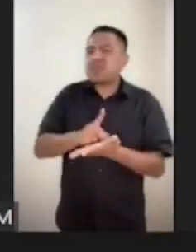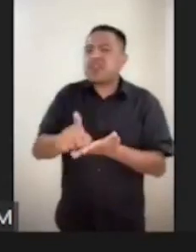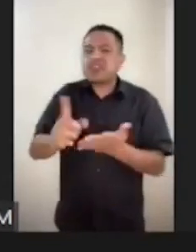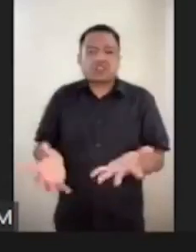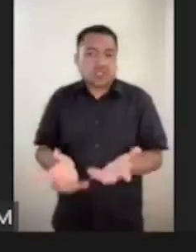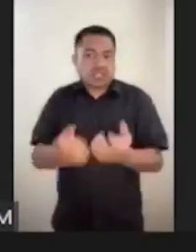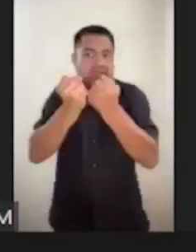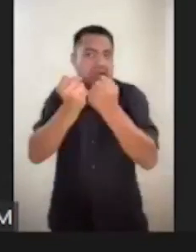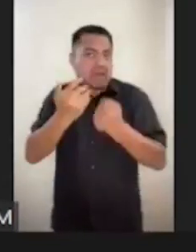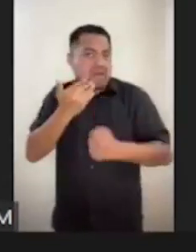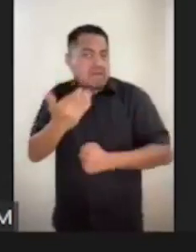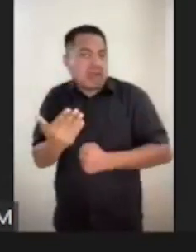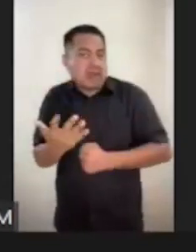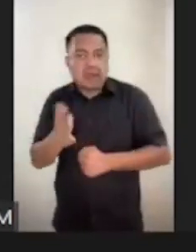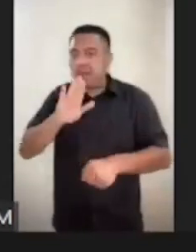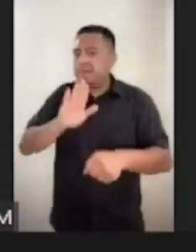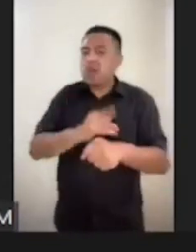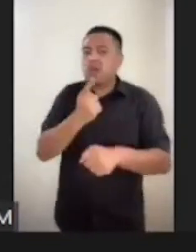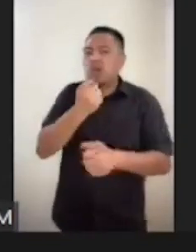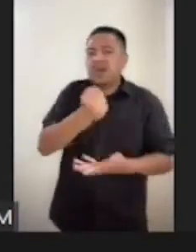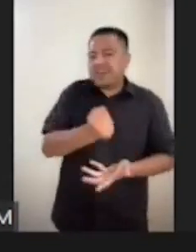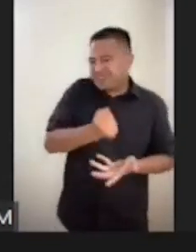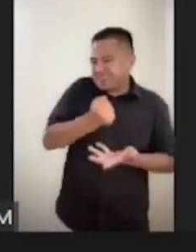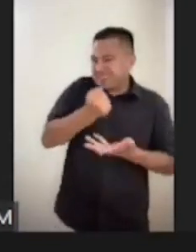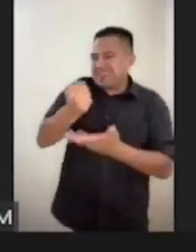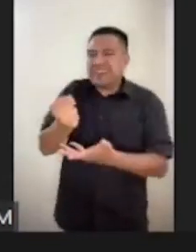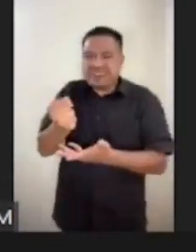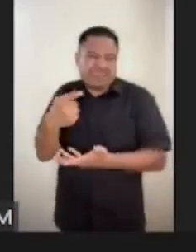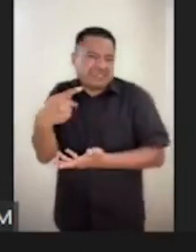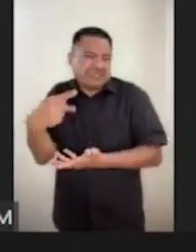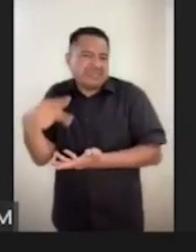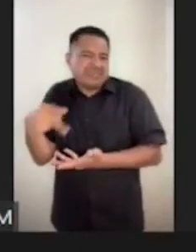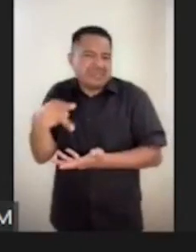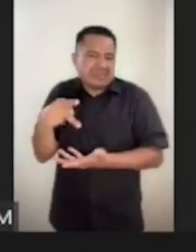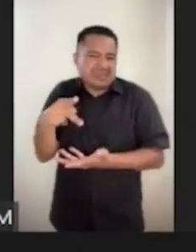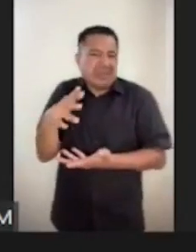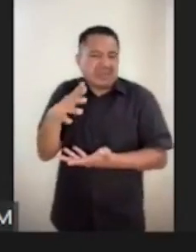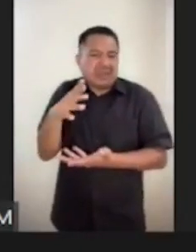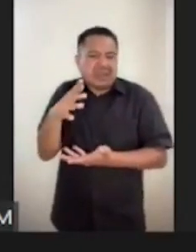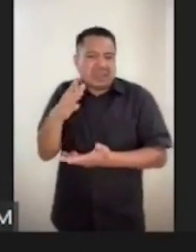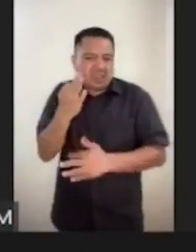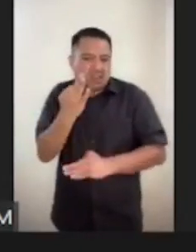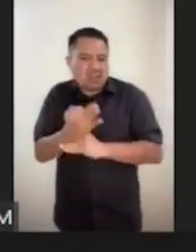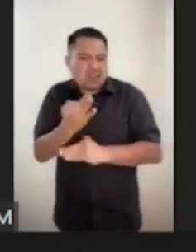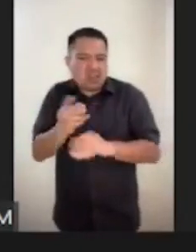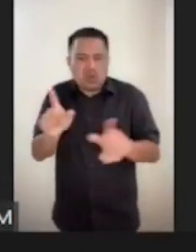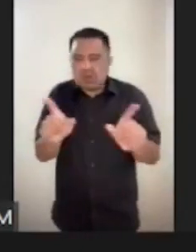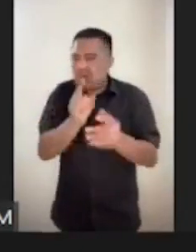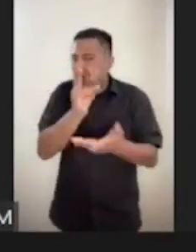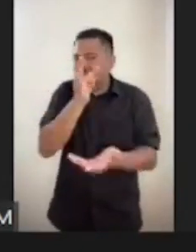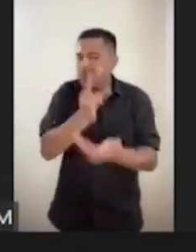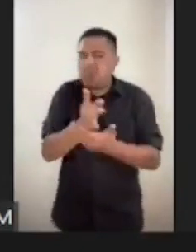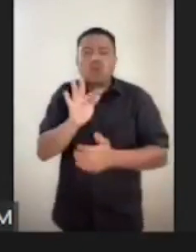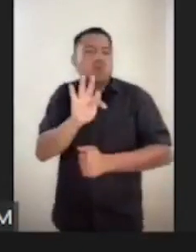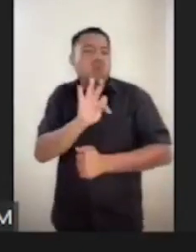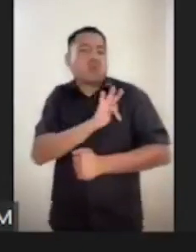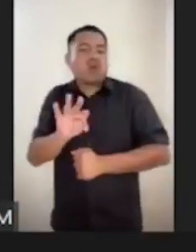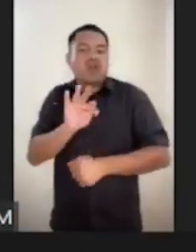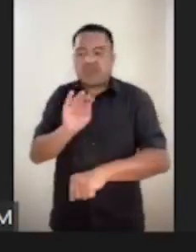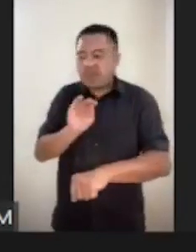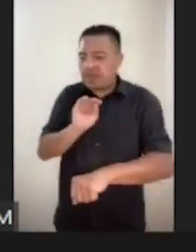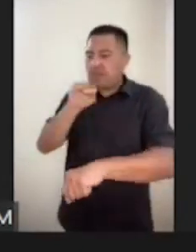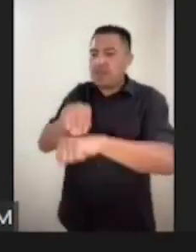porque el presupuesto o los presupuestos de egresos, en este caso, solo los puede generar